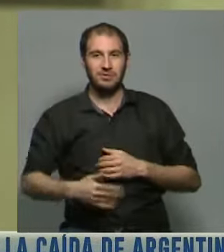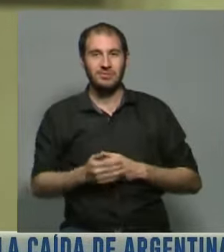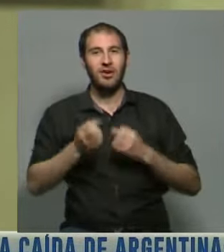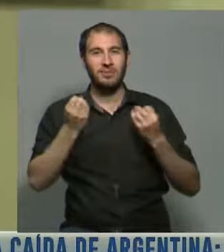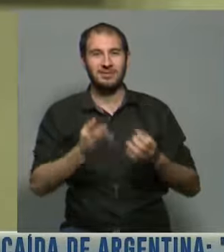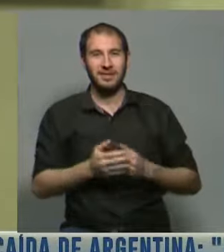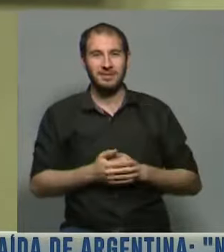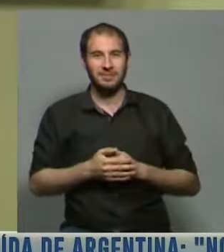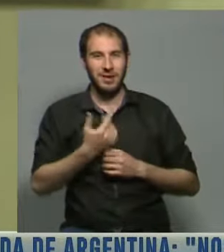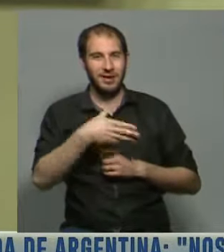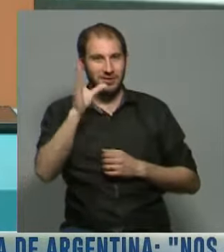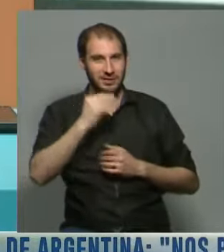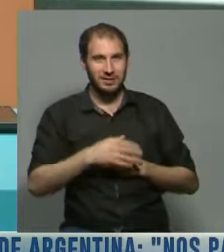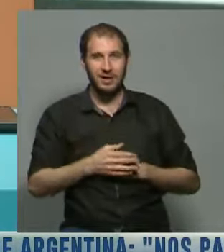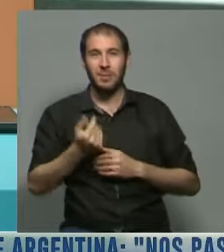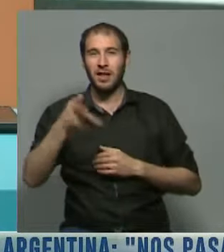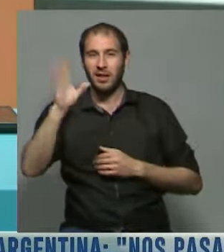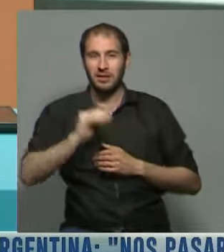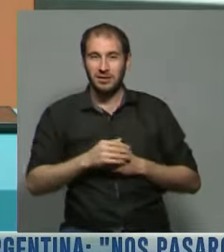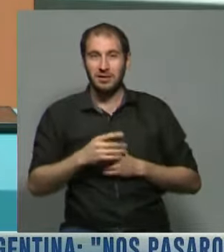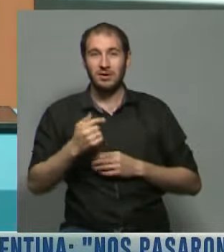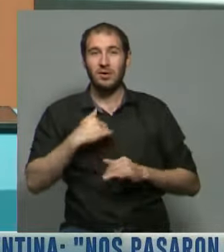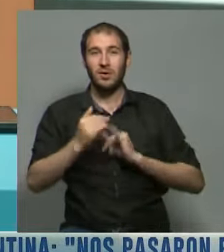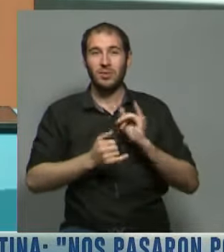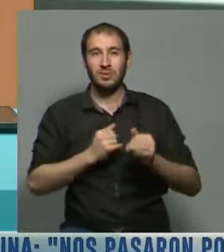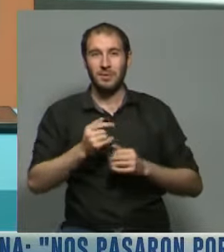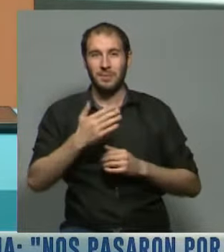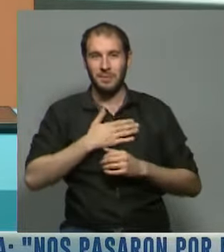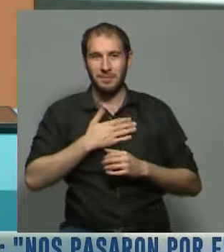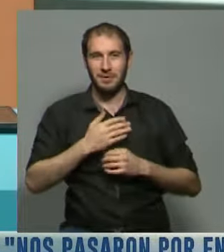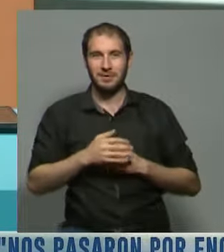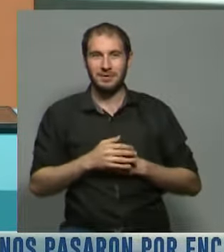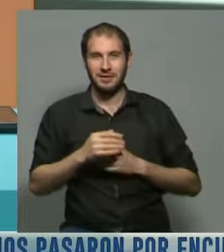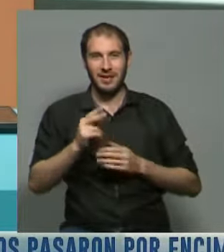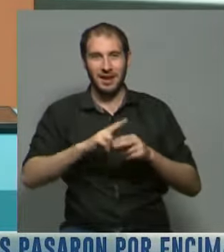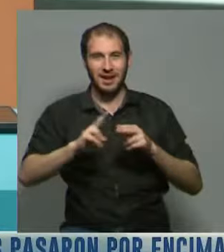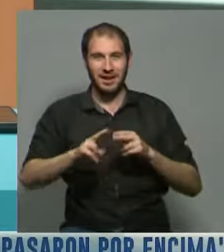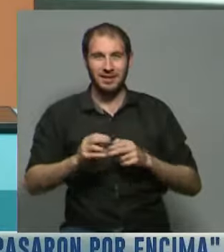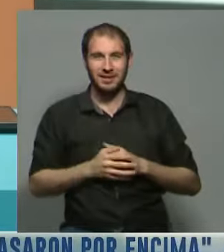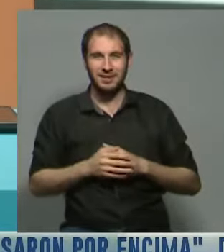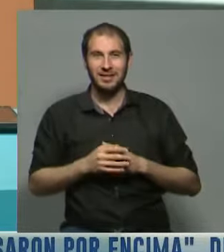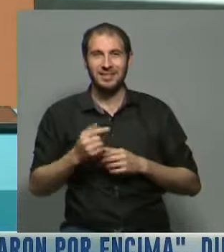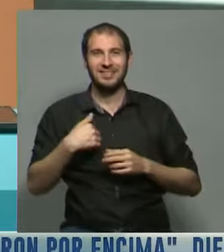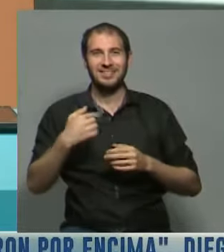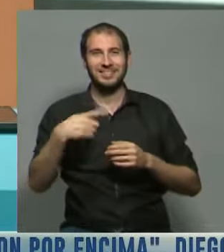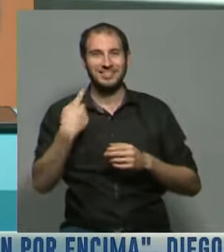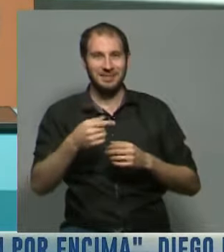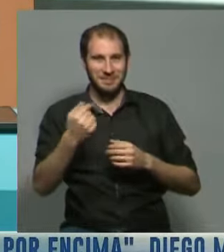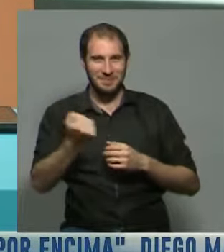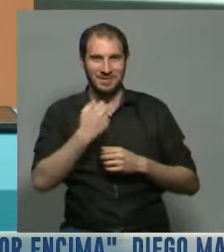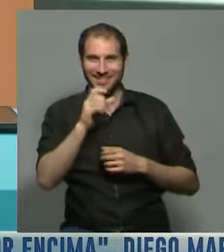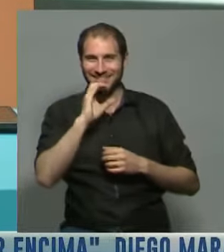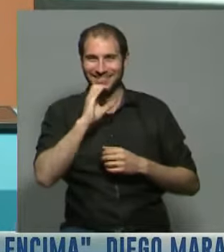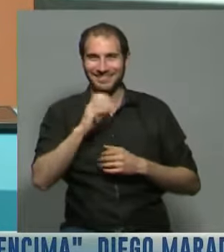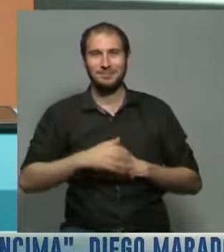¿Cómo estás, Tonga? Buenas noches. Buenas noches, Virgi. Quiero hacer algo, voy a hacerlo en vivo, ¿sí? Voy a acomodarme esto. Siempre quise hacerlo, sentirlo importante. Hay mucha gente